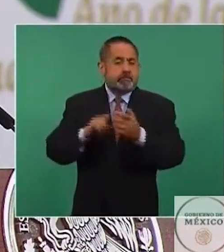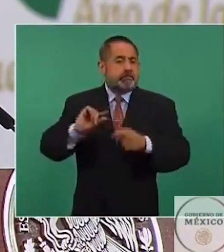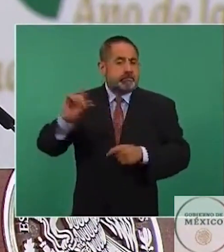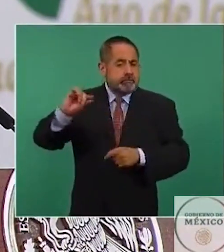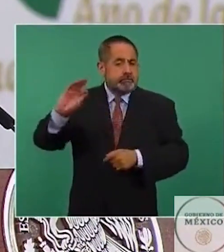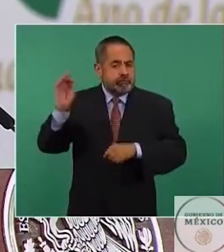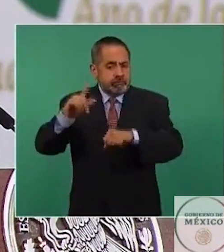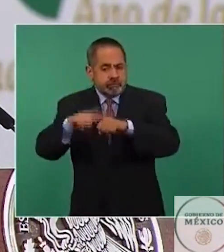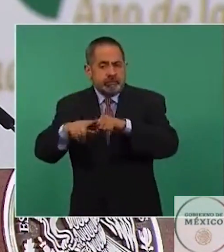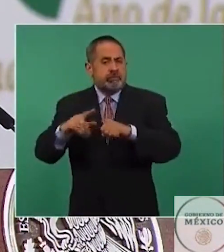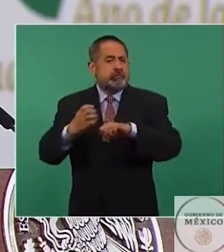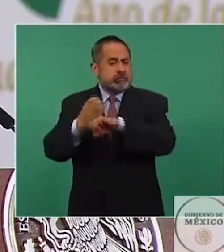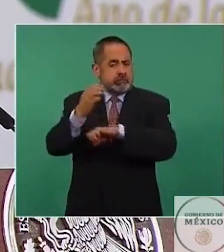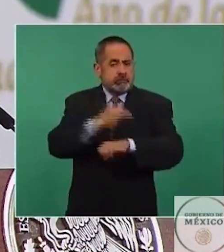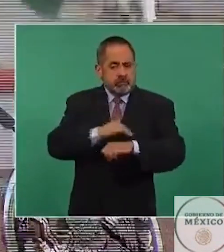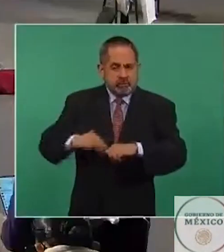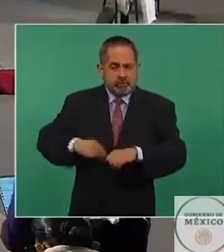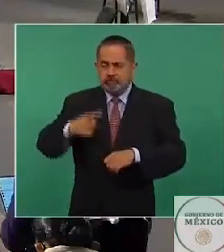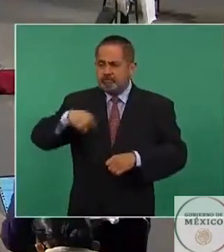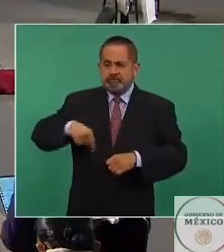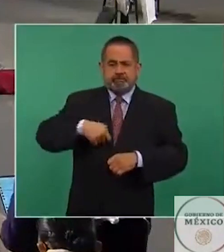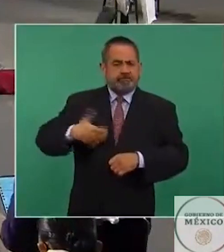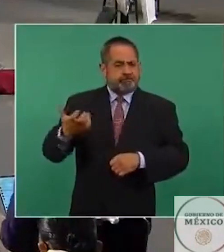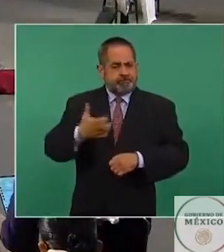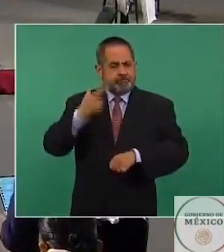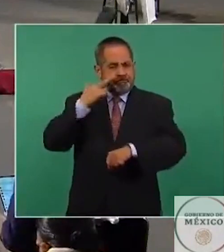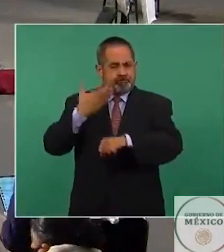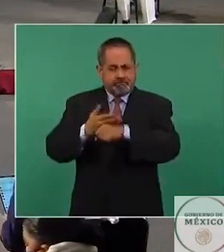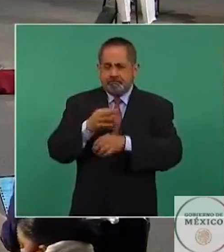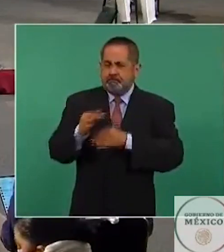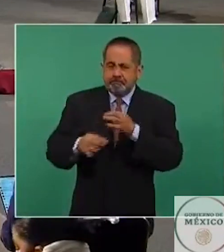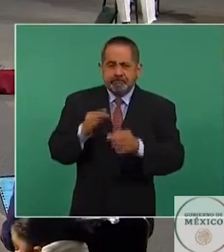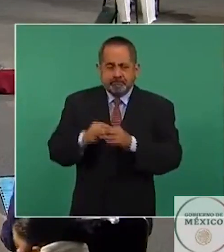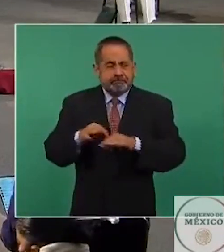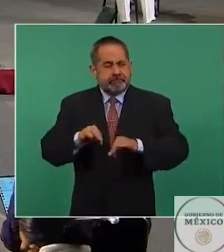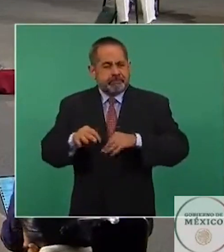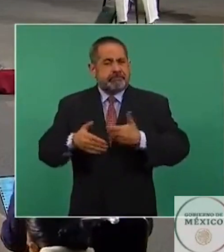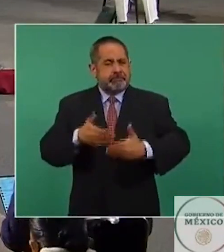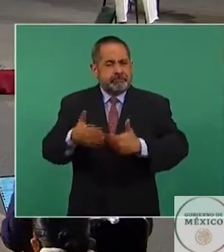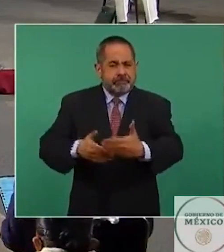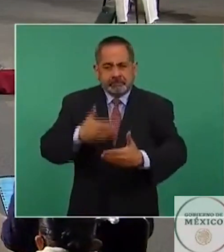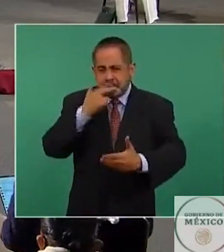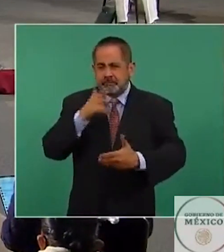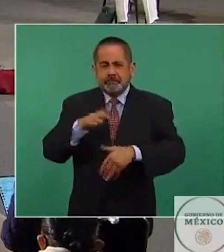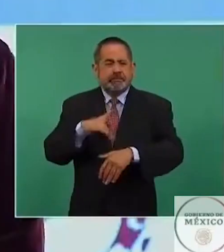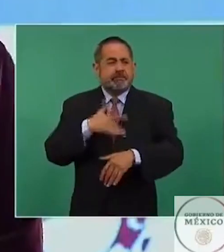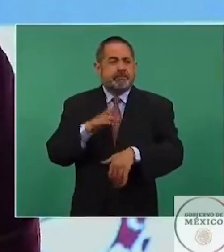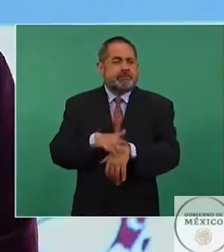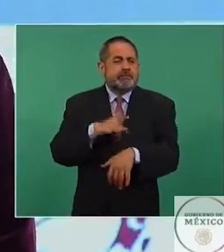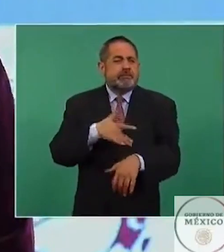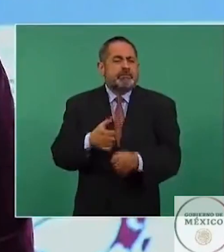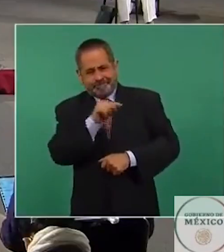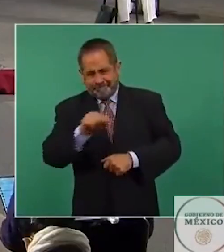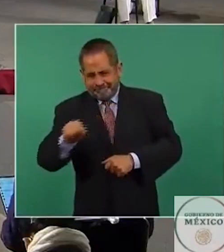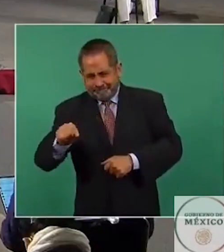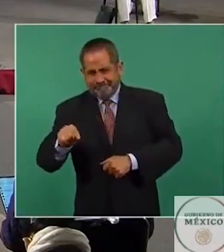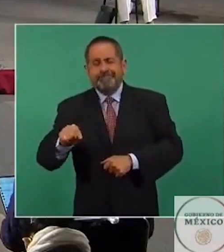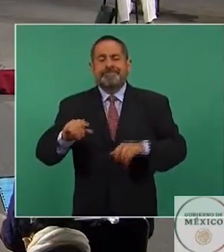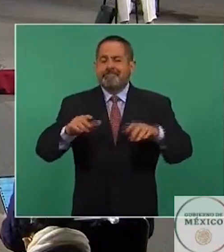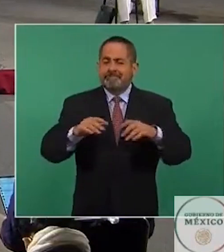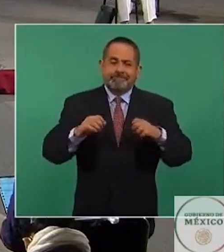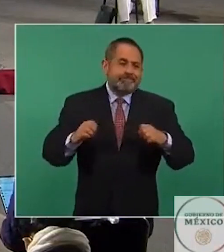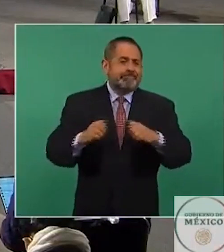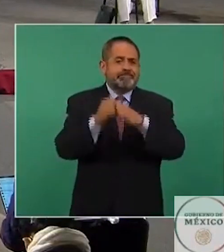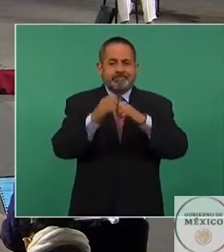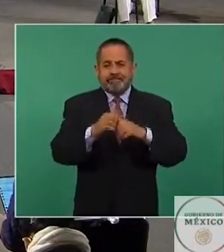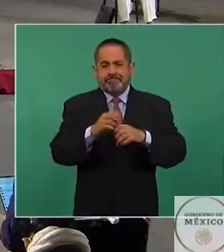estatales y municipales hagamos lo que nos toca para mejorar la vida y la seguridad de las mujeres. En